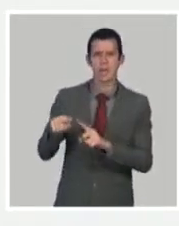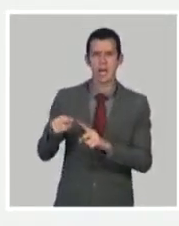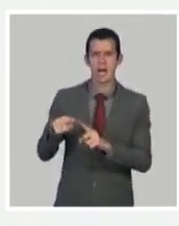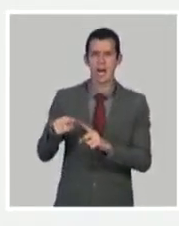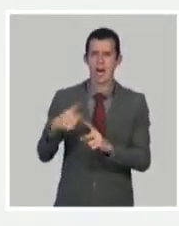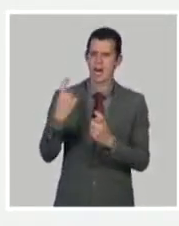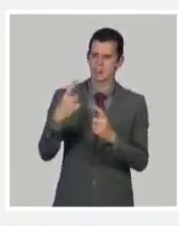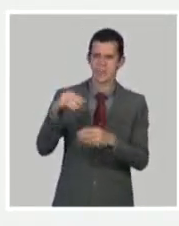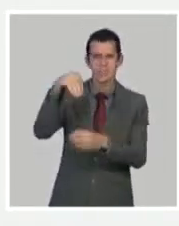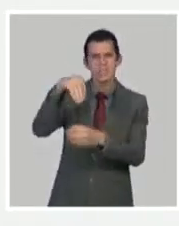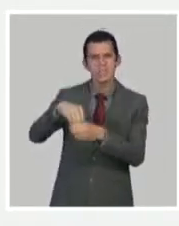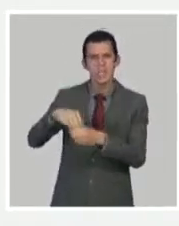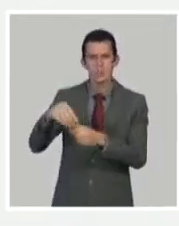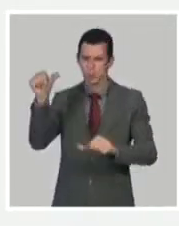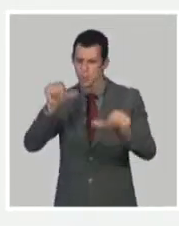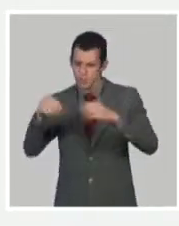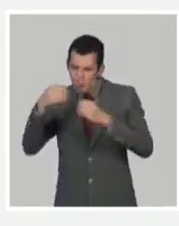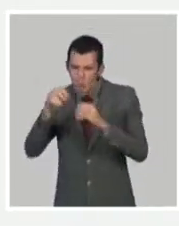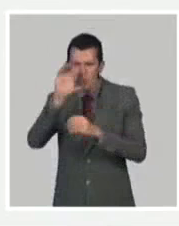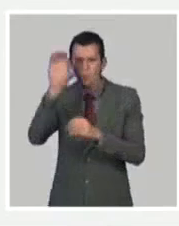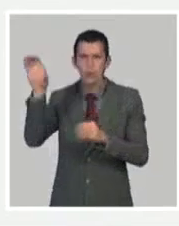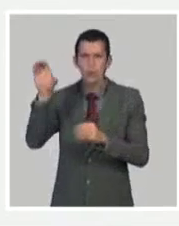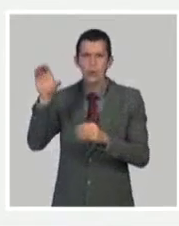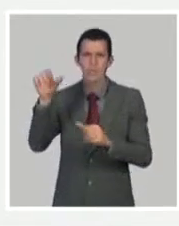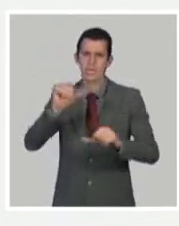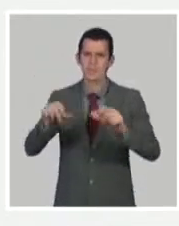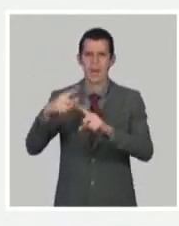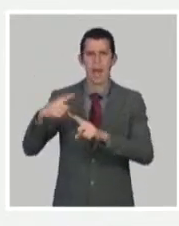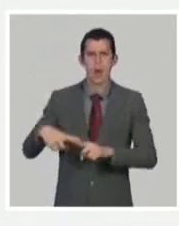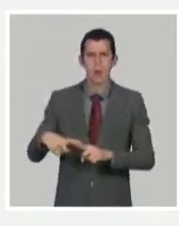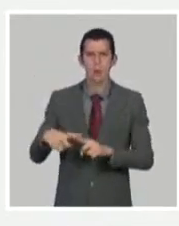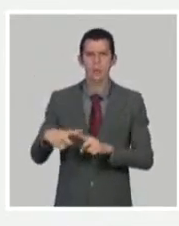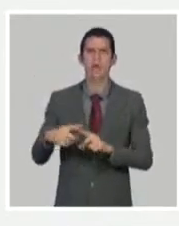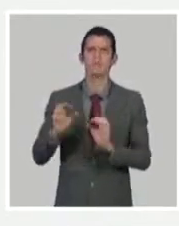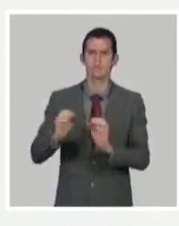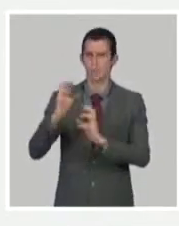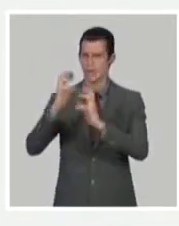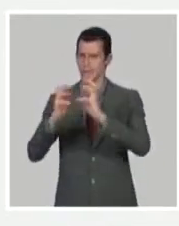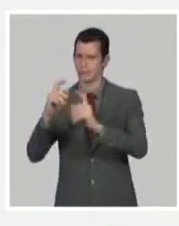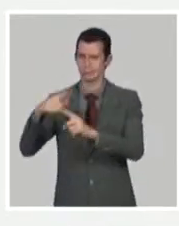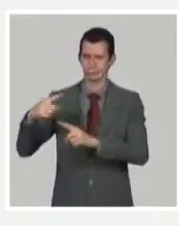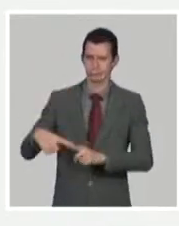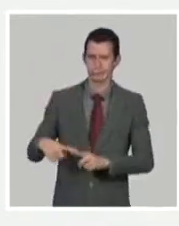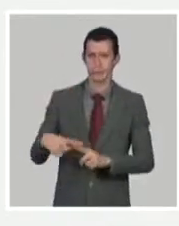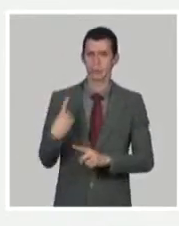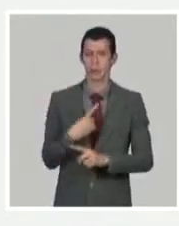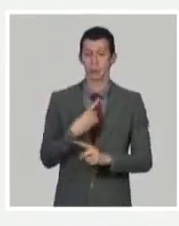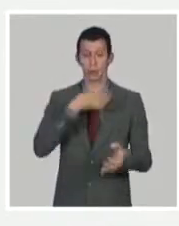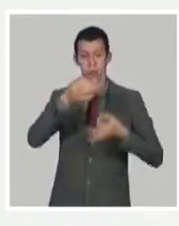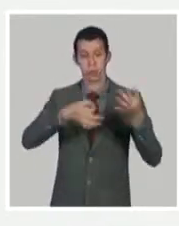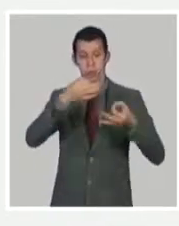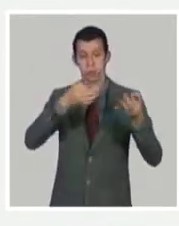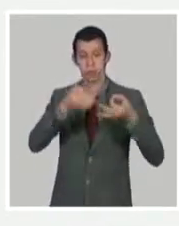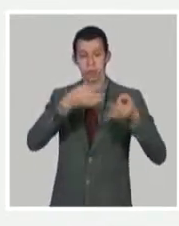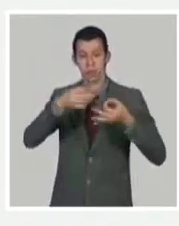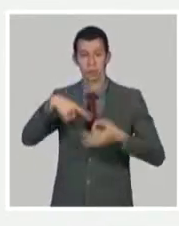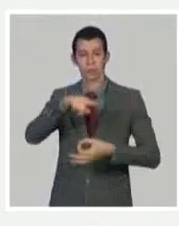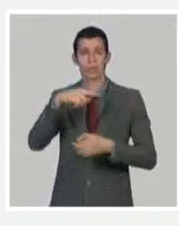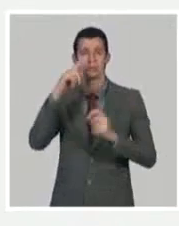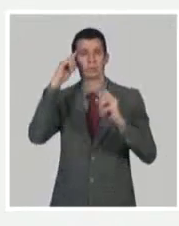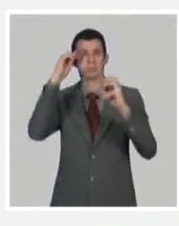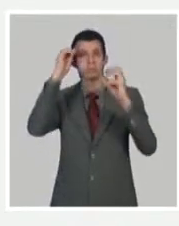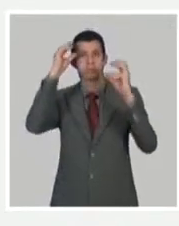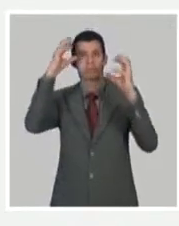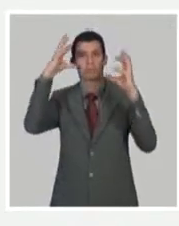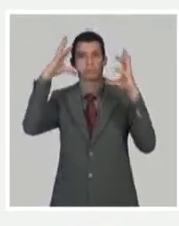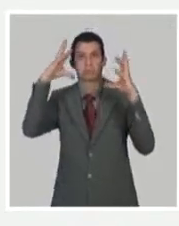conjugación, tecnologías de purificación, que muchas veces no entramos en tanto detalle para no abrumar a nuestro pueblo, pero que debe conocer que